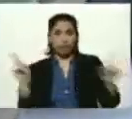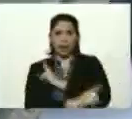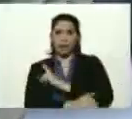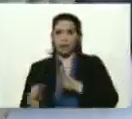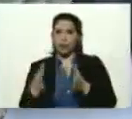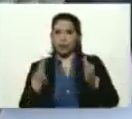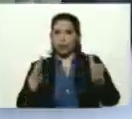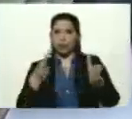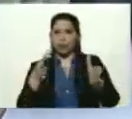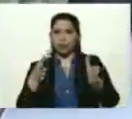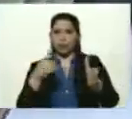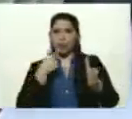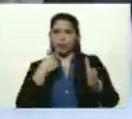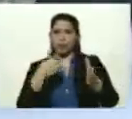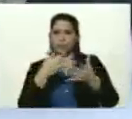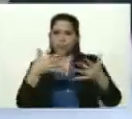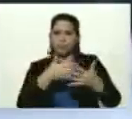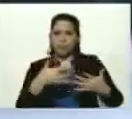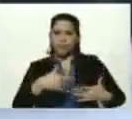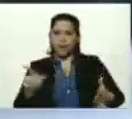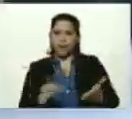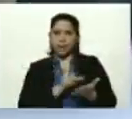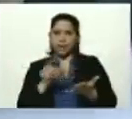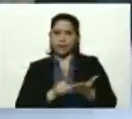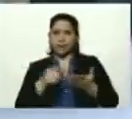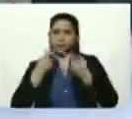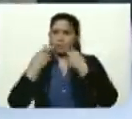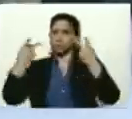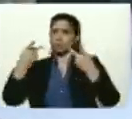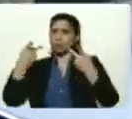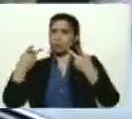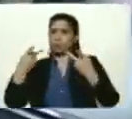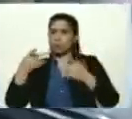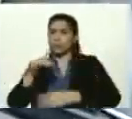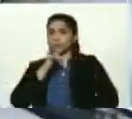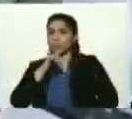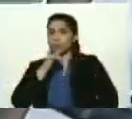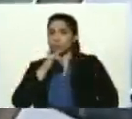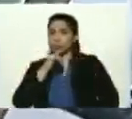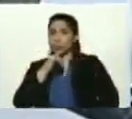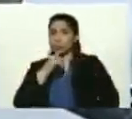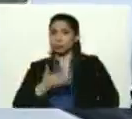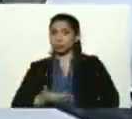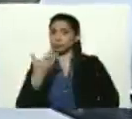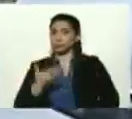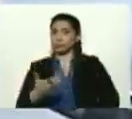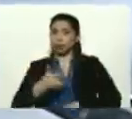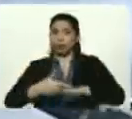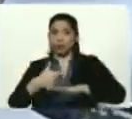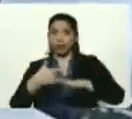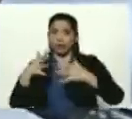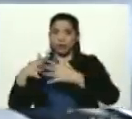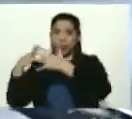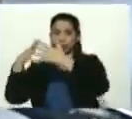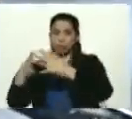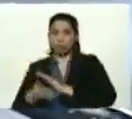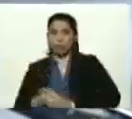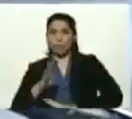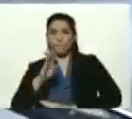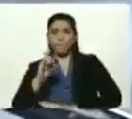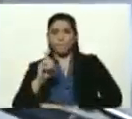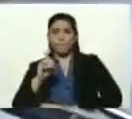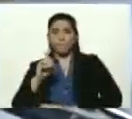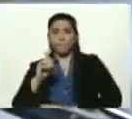escribió Bolton en un libro que planea publicar, el cual revelará información confidencial del gobierno de Estados Unidos. Bolton